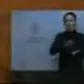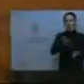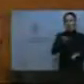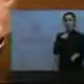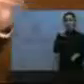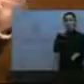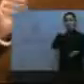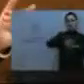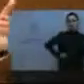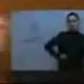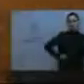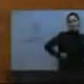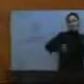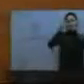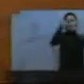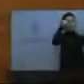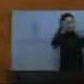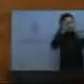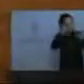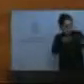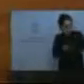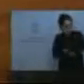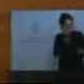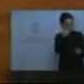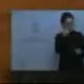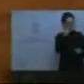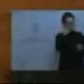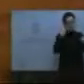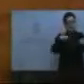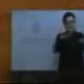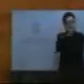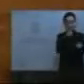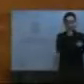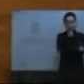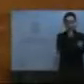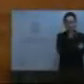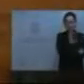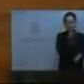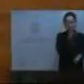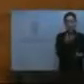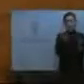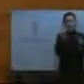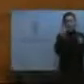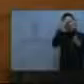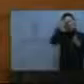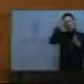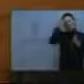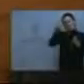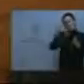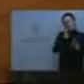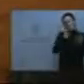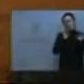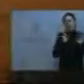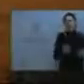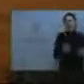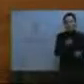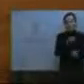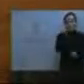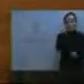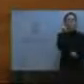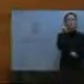prensa, le felicitaron y mostraron su alegría, porque se ponían fin a las reivindicaciones que